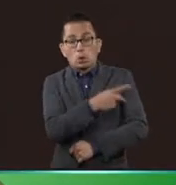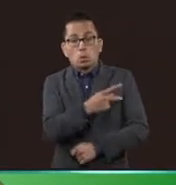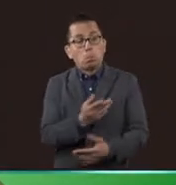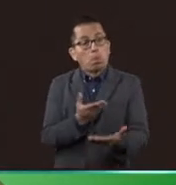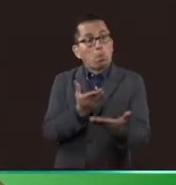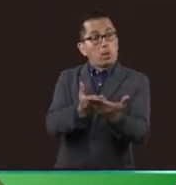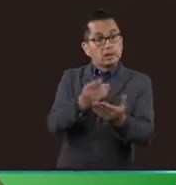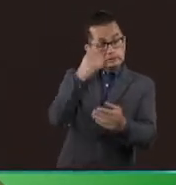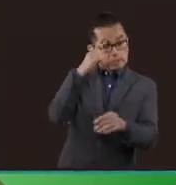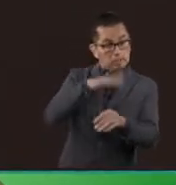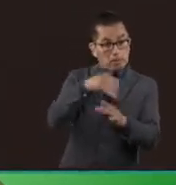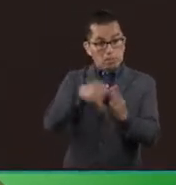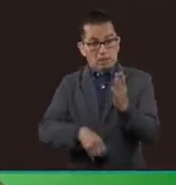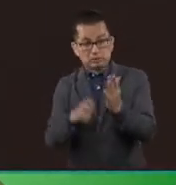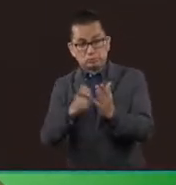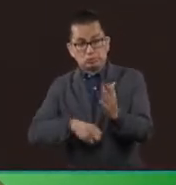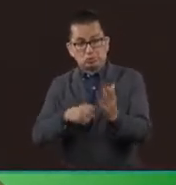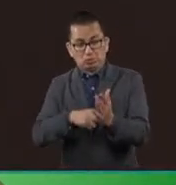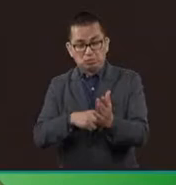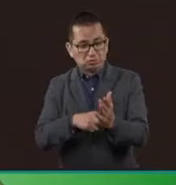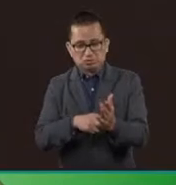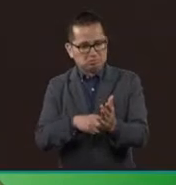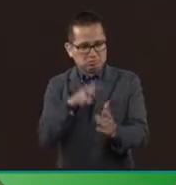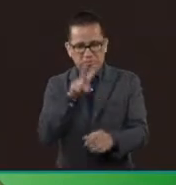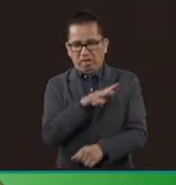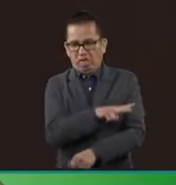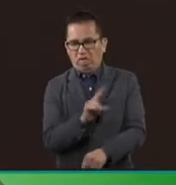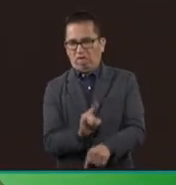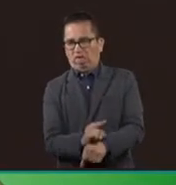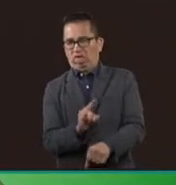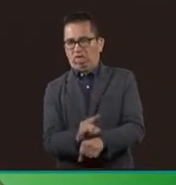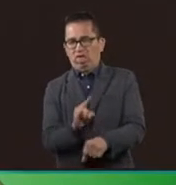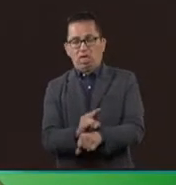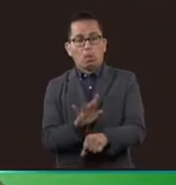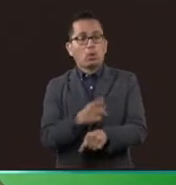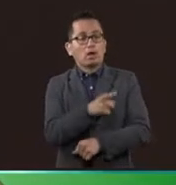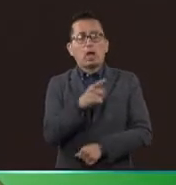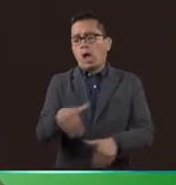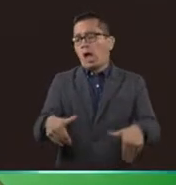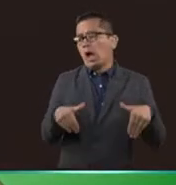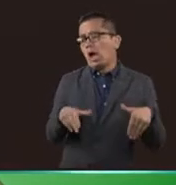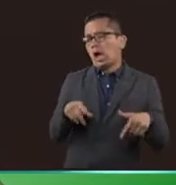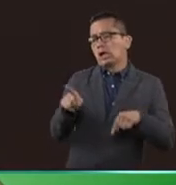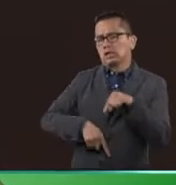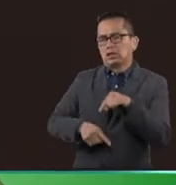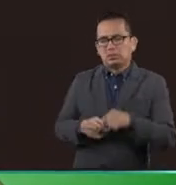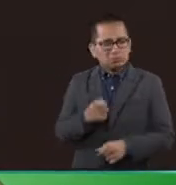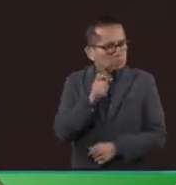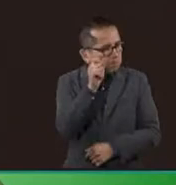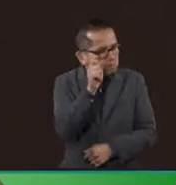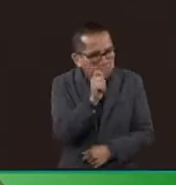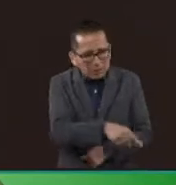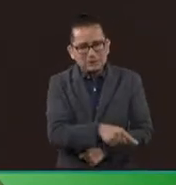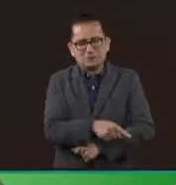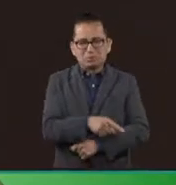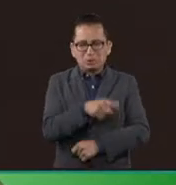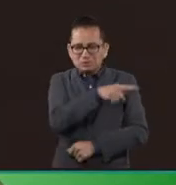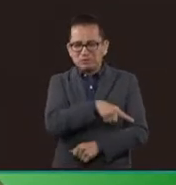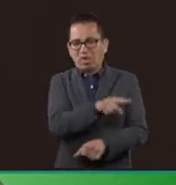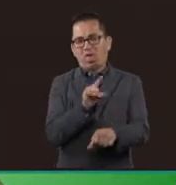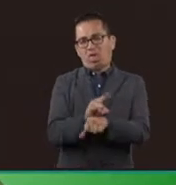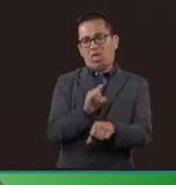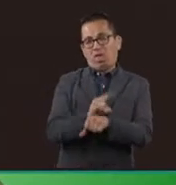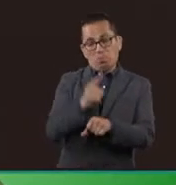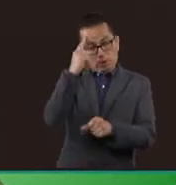bajándolas así simulan en justicia y democracia en la presentación de esta ley el pasado 3 de septiembre se